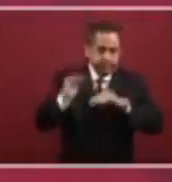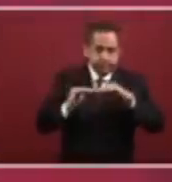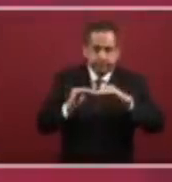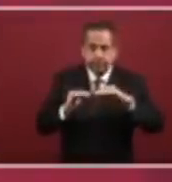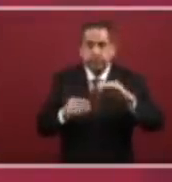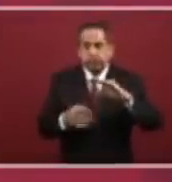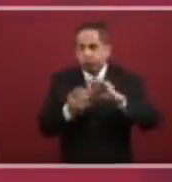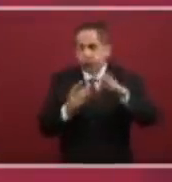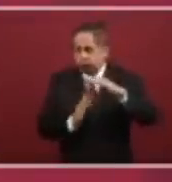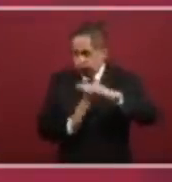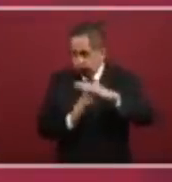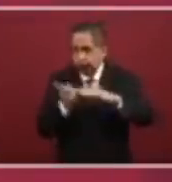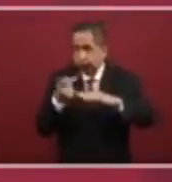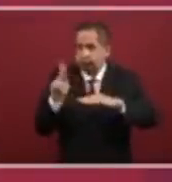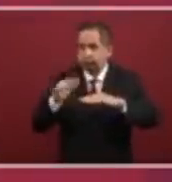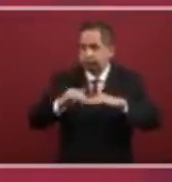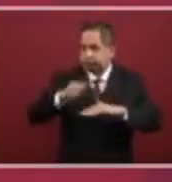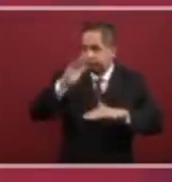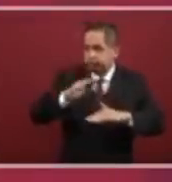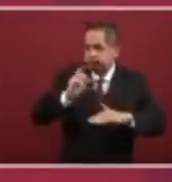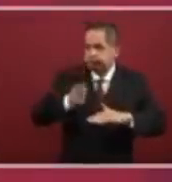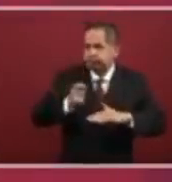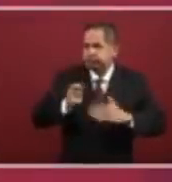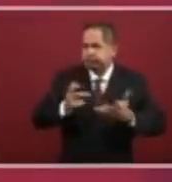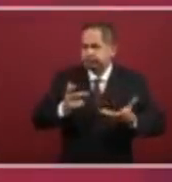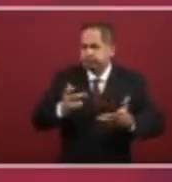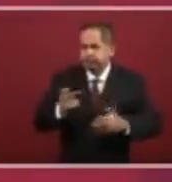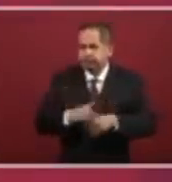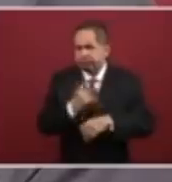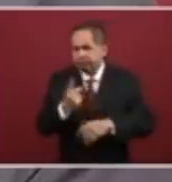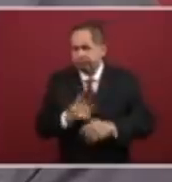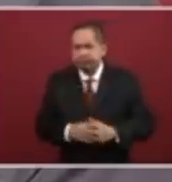hago referencia es de que